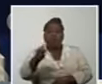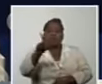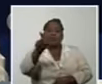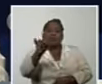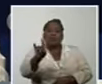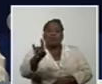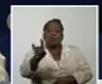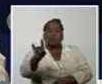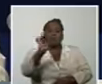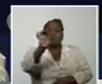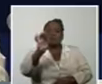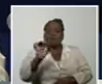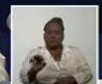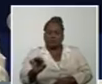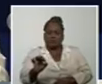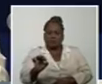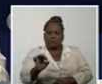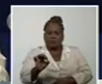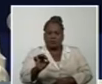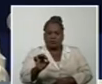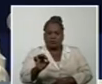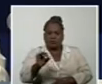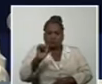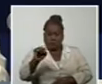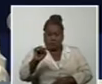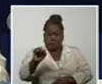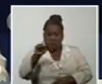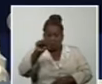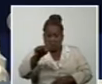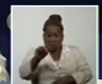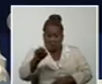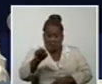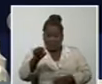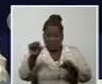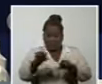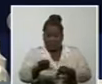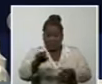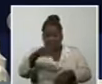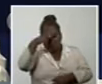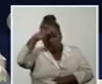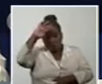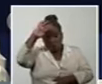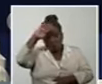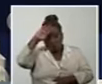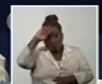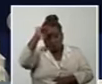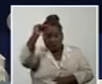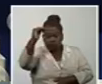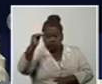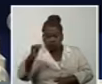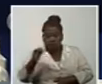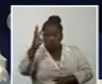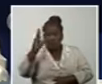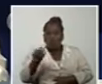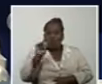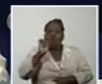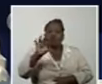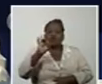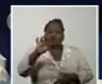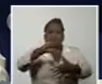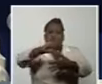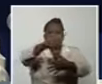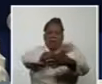4,19%. Con esta letalidad, Cuba se mantiene en el lugar número 15 en la región de las